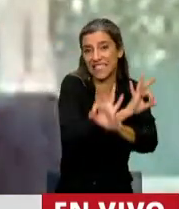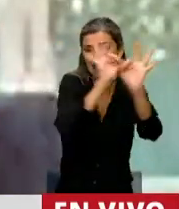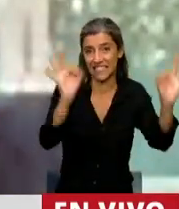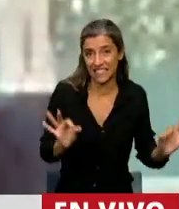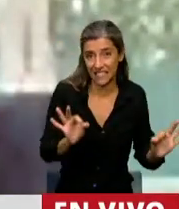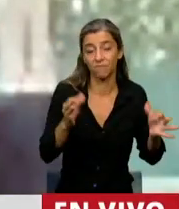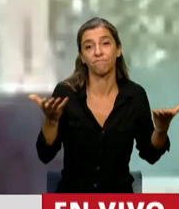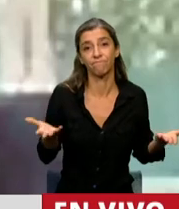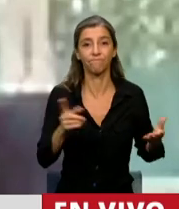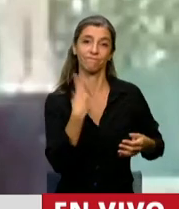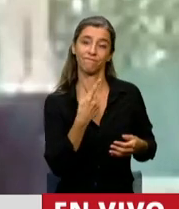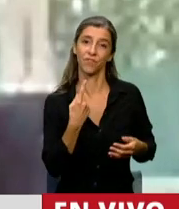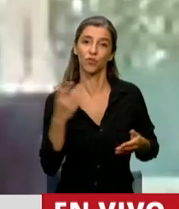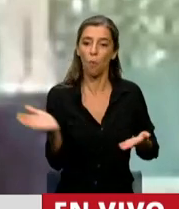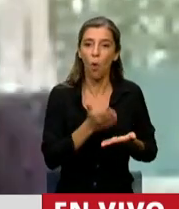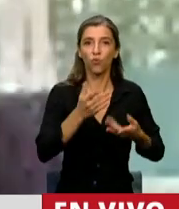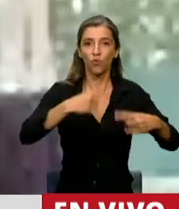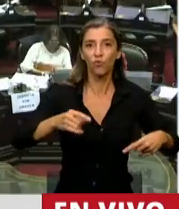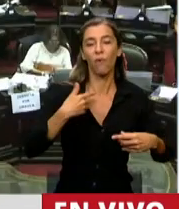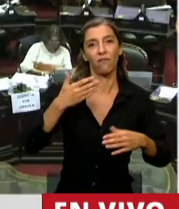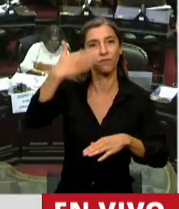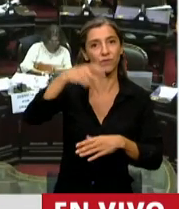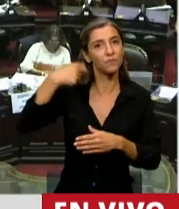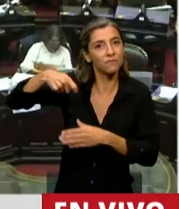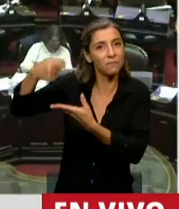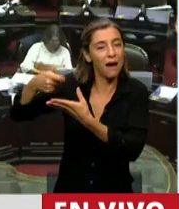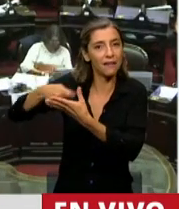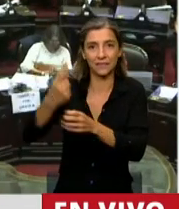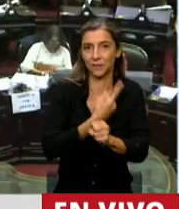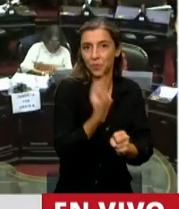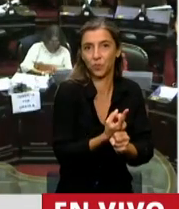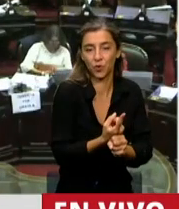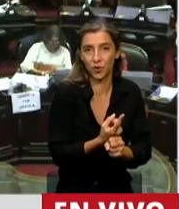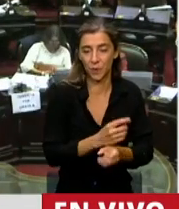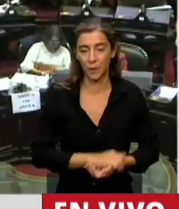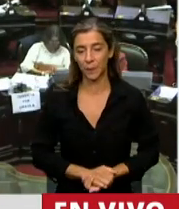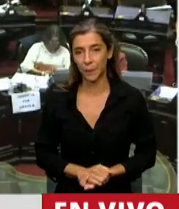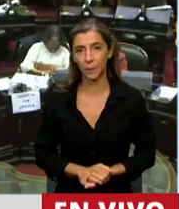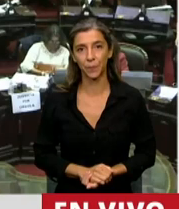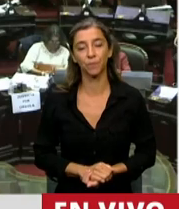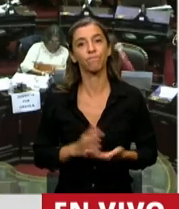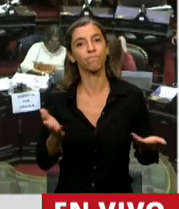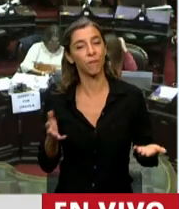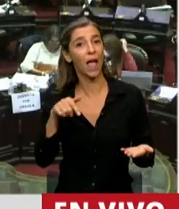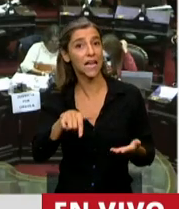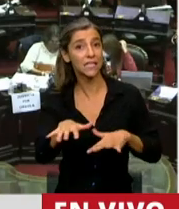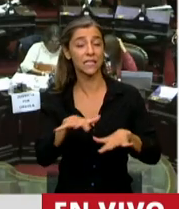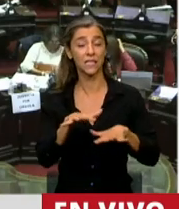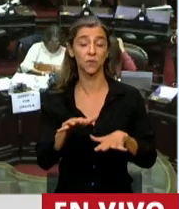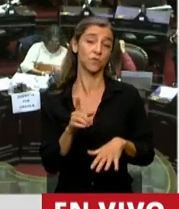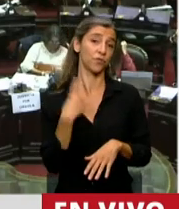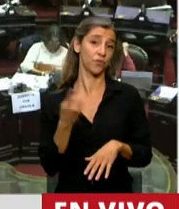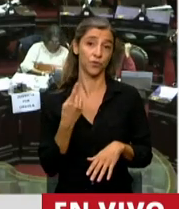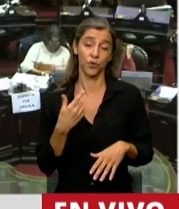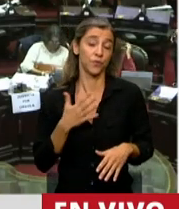la capacidad de repago del país para hacer frente a los compromisos externos que se estaban asumiendo. Así las cosas, terminamos